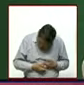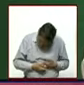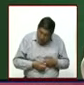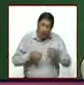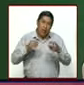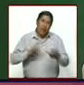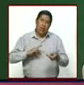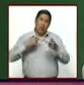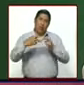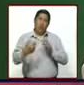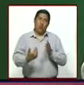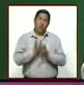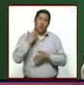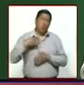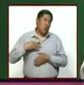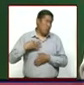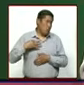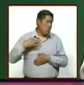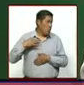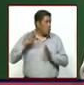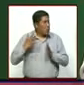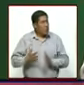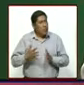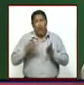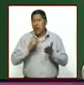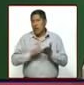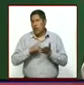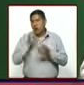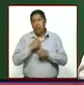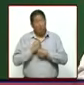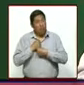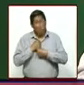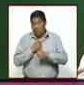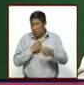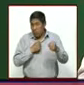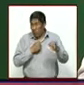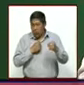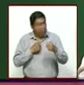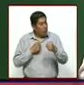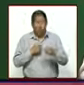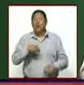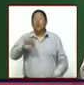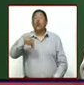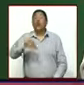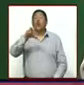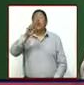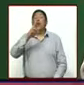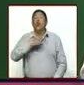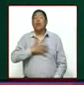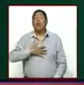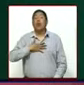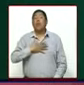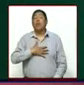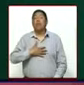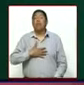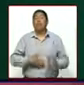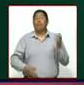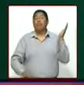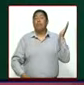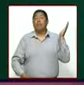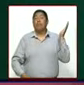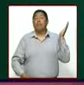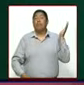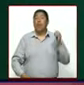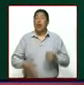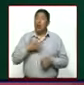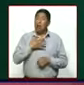de bomberos. La situación realmente es caótica y esto no es exageración. Nuestro QR, señor director, por favor, saquemos una fotito a la